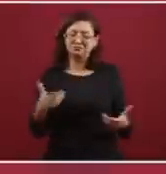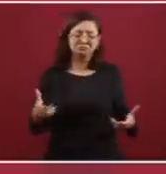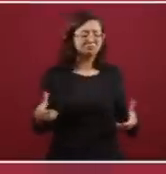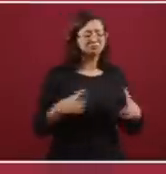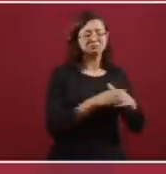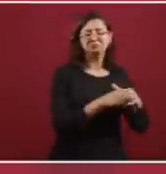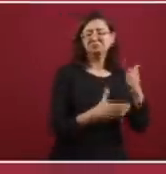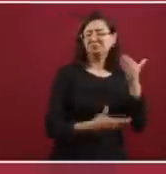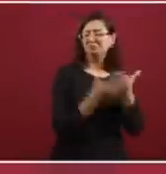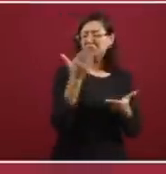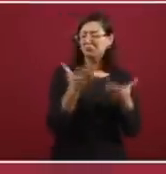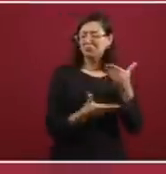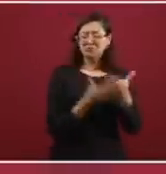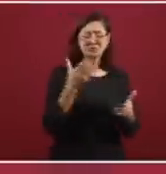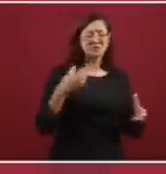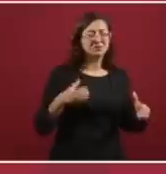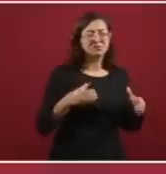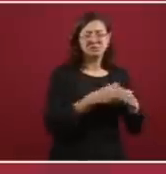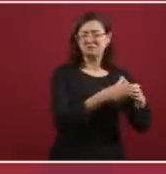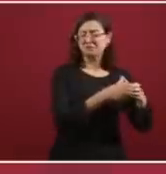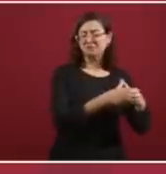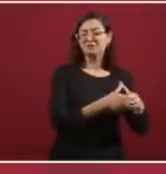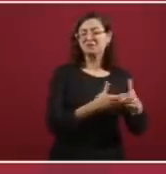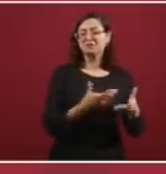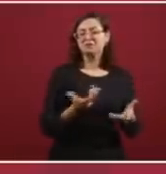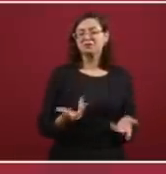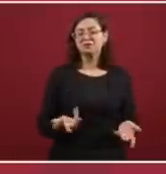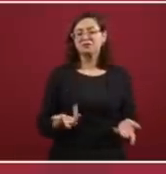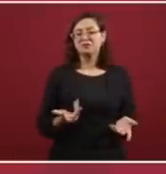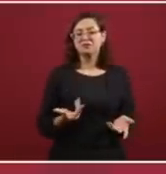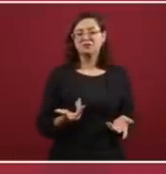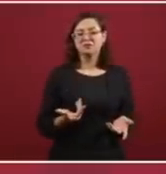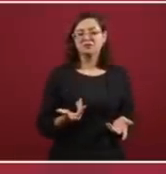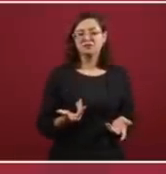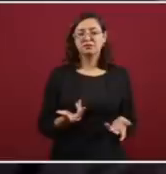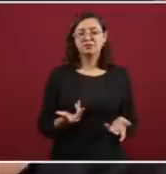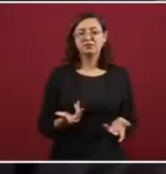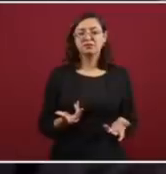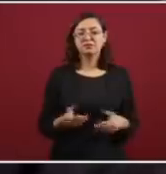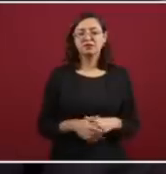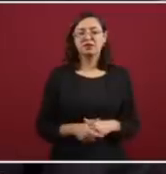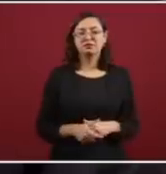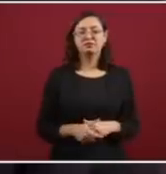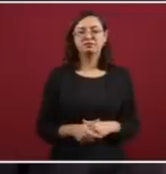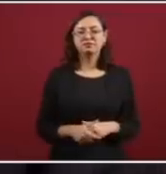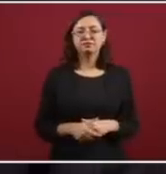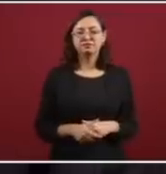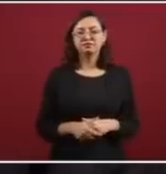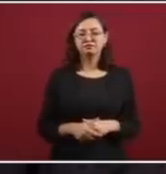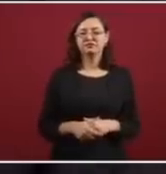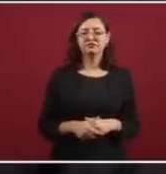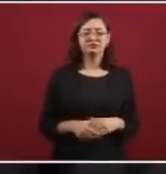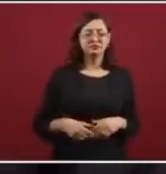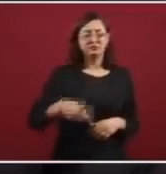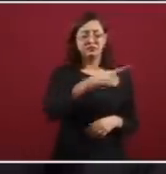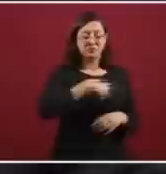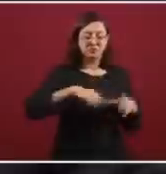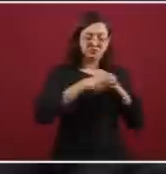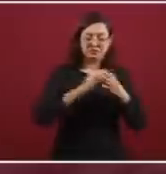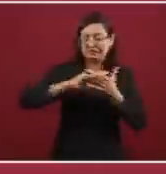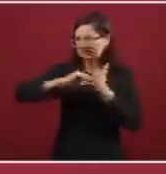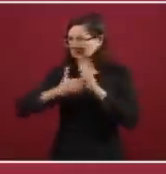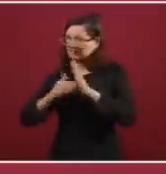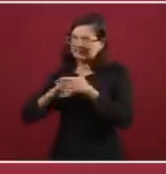minoría. Eso sí, como no les funcionan sus